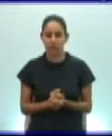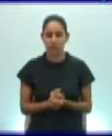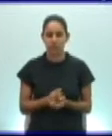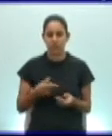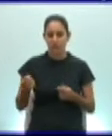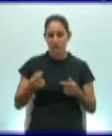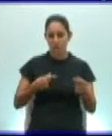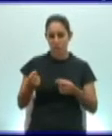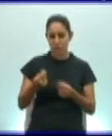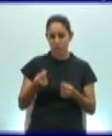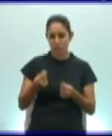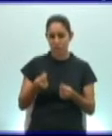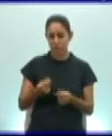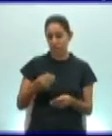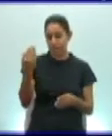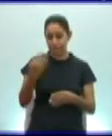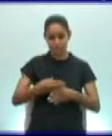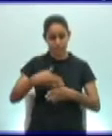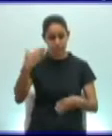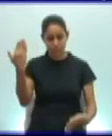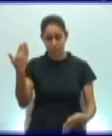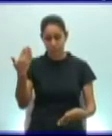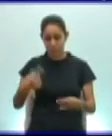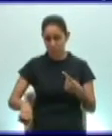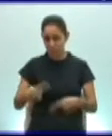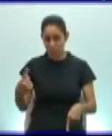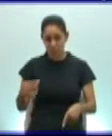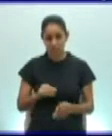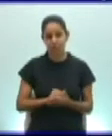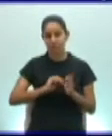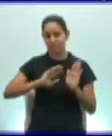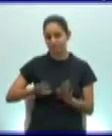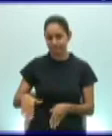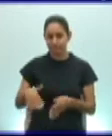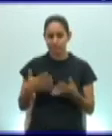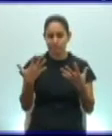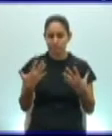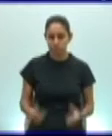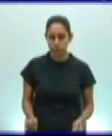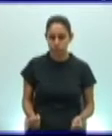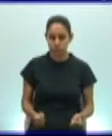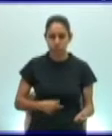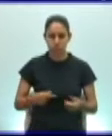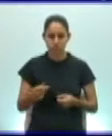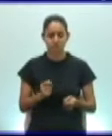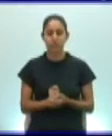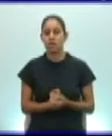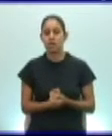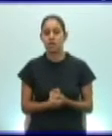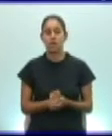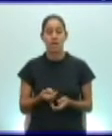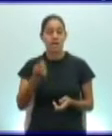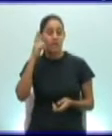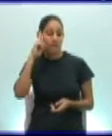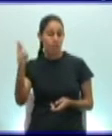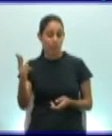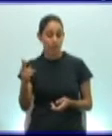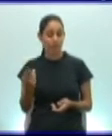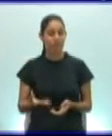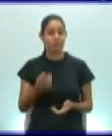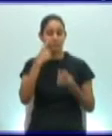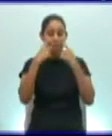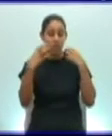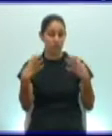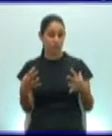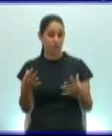economía. Yo les pongo el caso del Encanto. Recuerden que eran las grandes tiendas del capitalismo aquí en La Habana y que todo